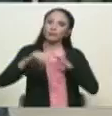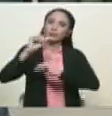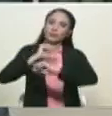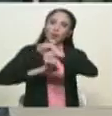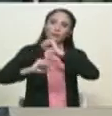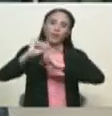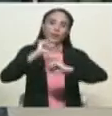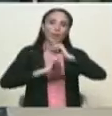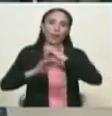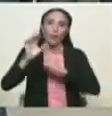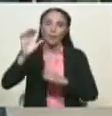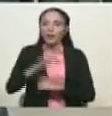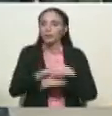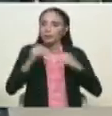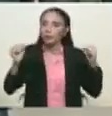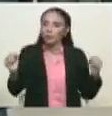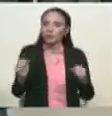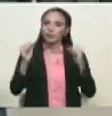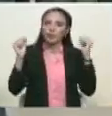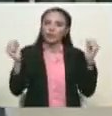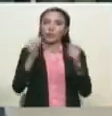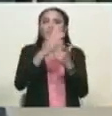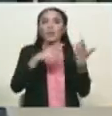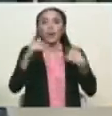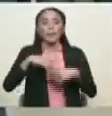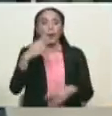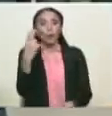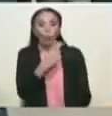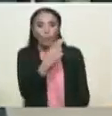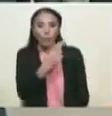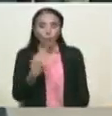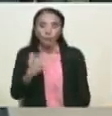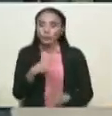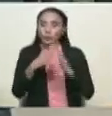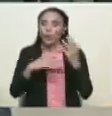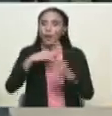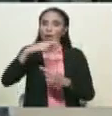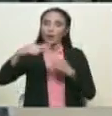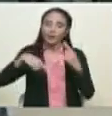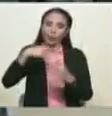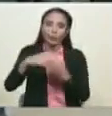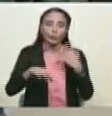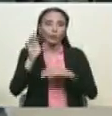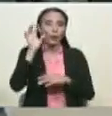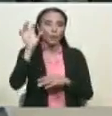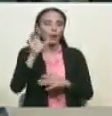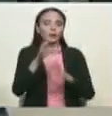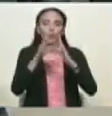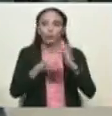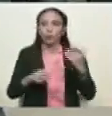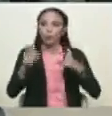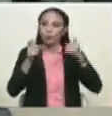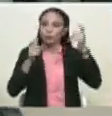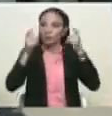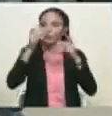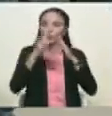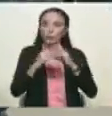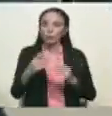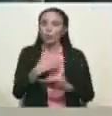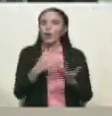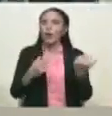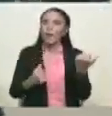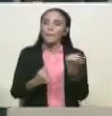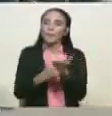lealtad, con lucha y con mayor compromiso con la revolución, con la patria y con usted, mi comandante. Los invitamos